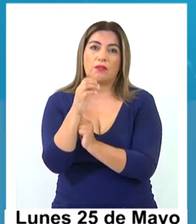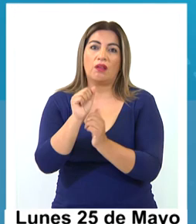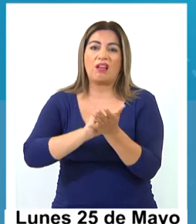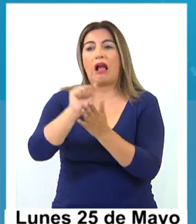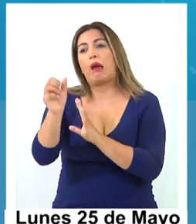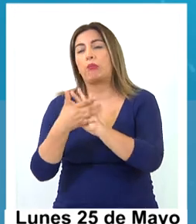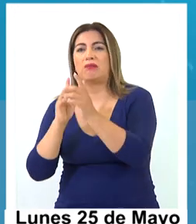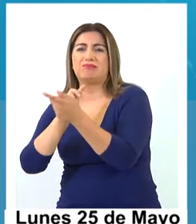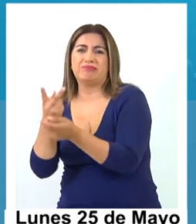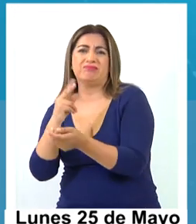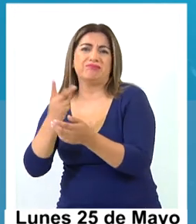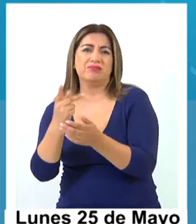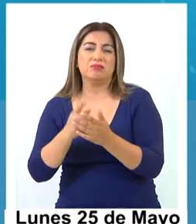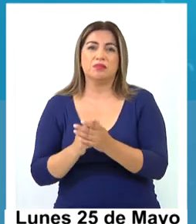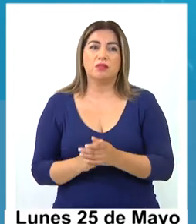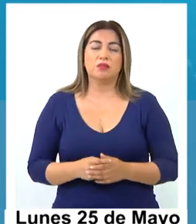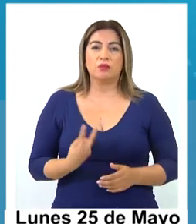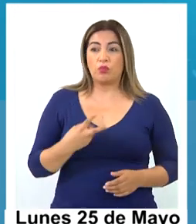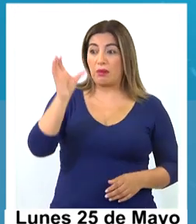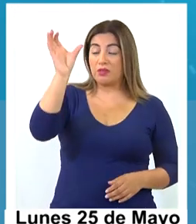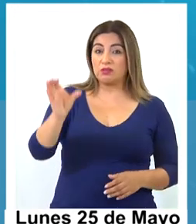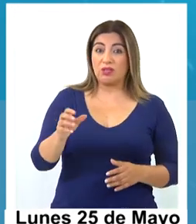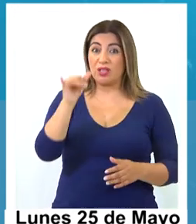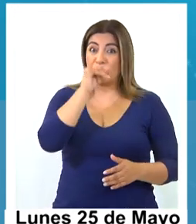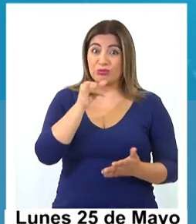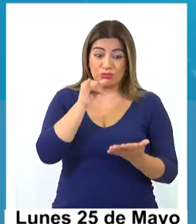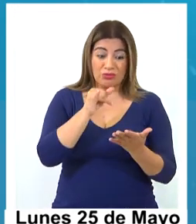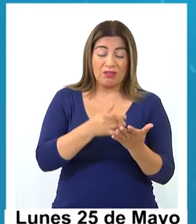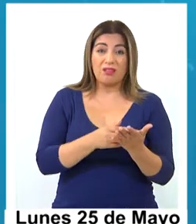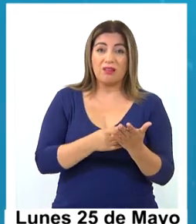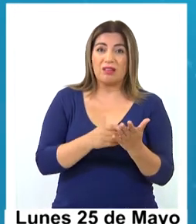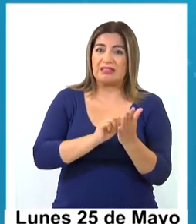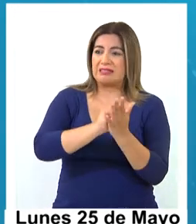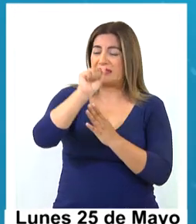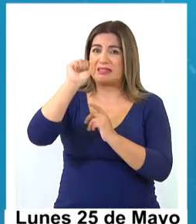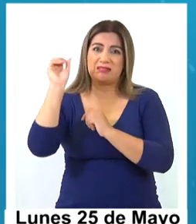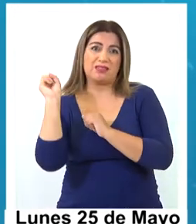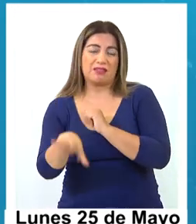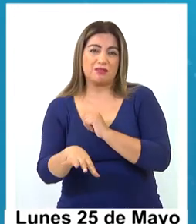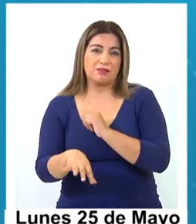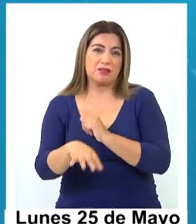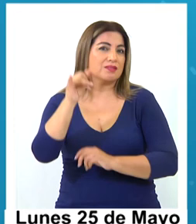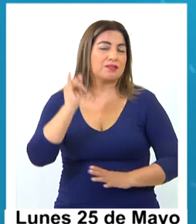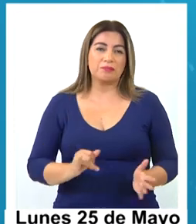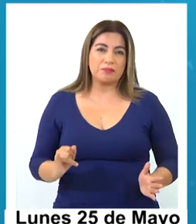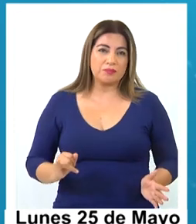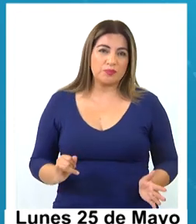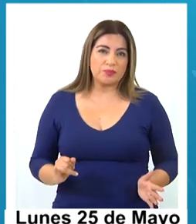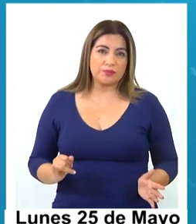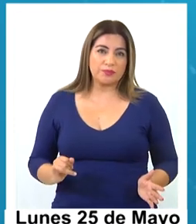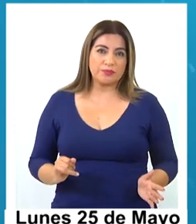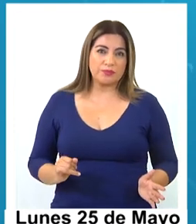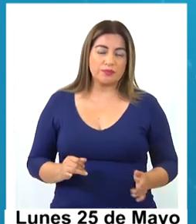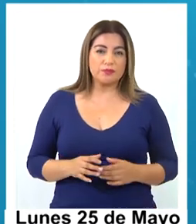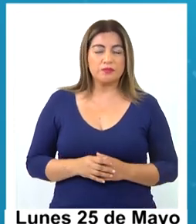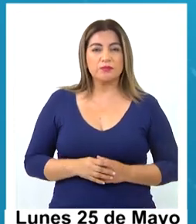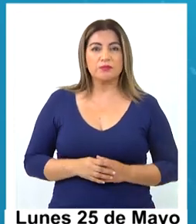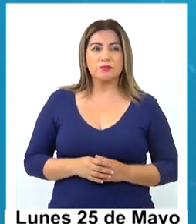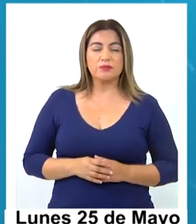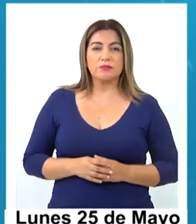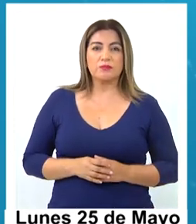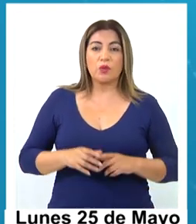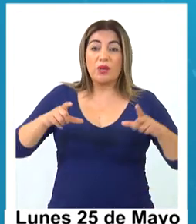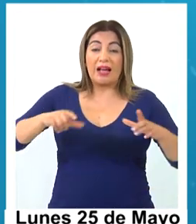los guantes se cambian a cada rato ni siquiera uno por paciente pero si se ensucia mucho tú tienes que cambiar esos guantes que siempre ha sido así